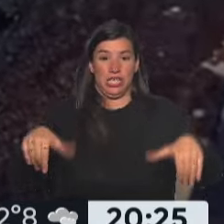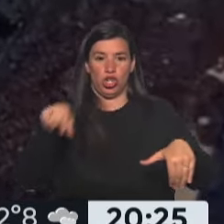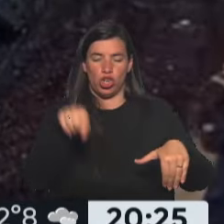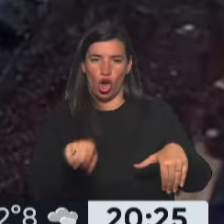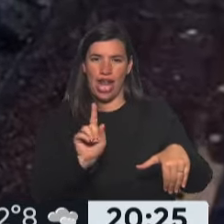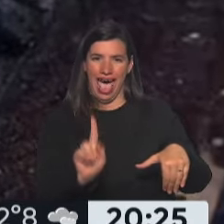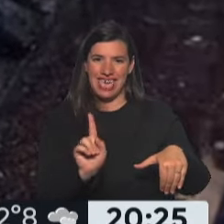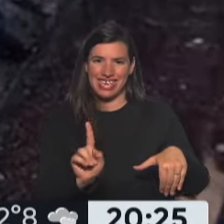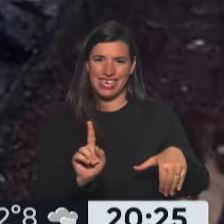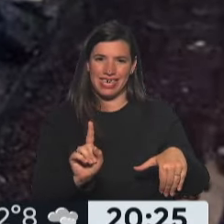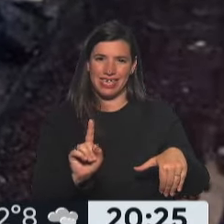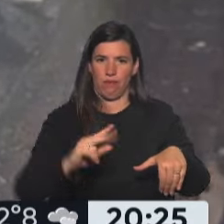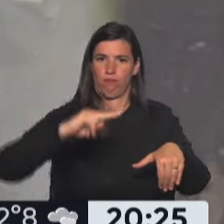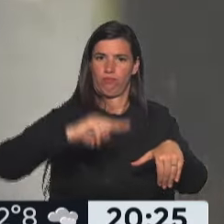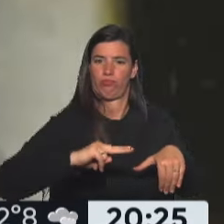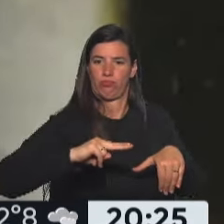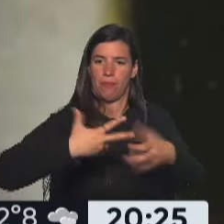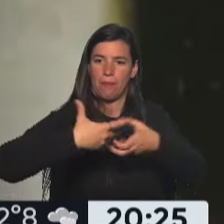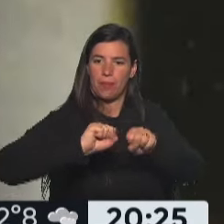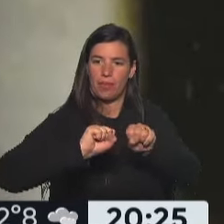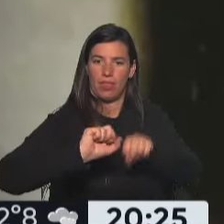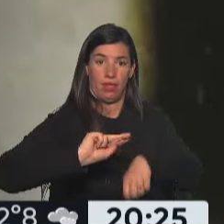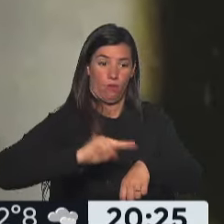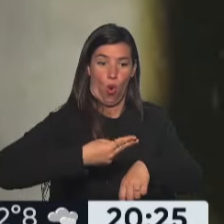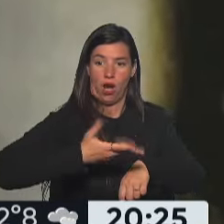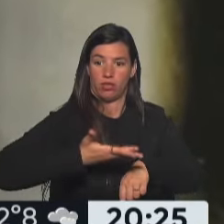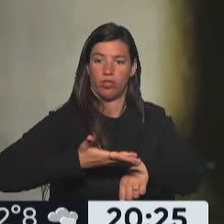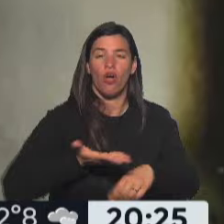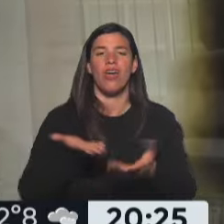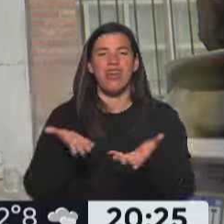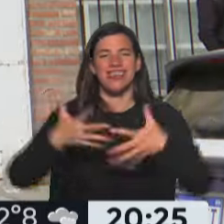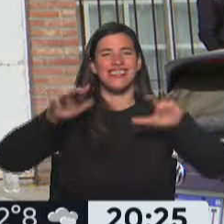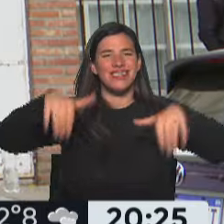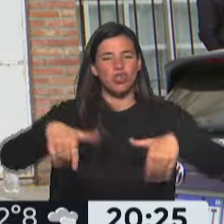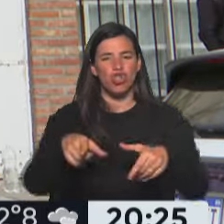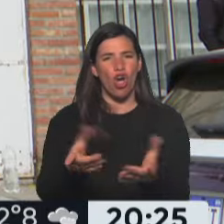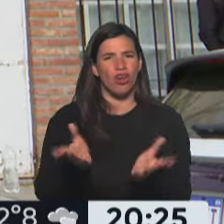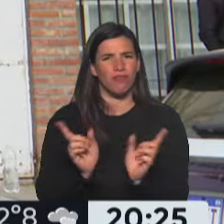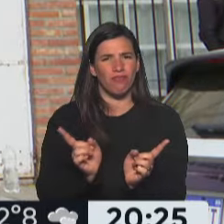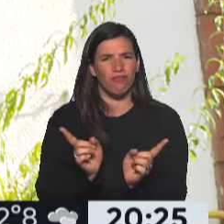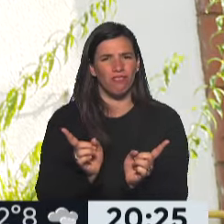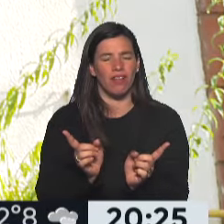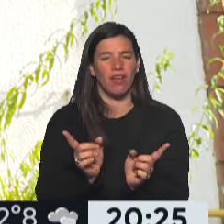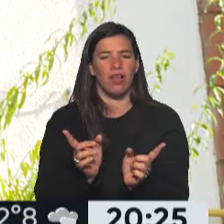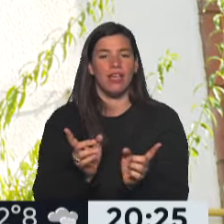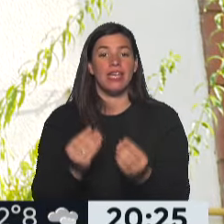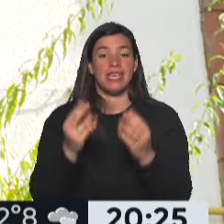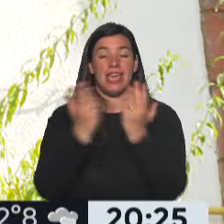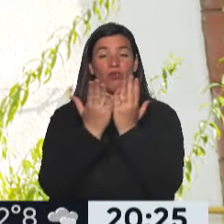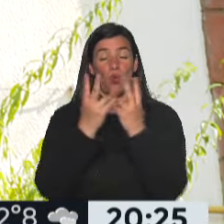Tota Santillán, fallecido, muerto, y así quedó ese sillón. Y él, con la autopsia, se reveló que él tenía